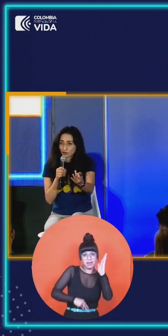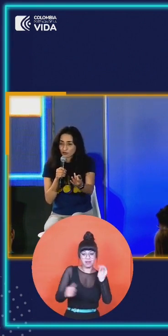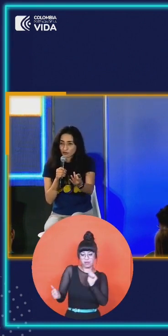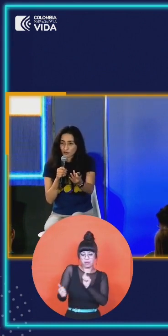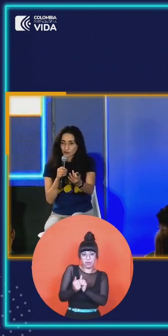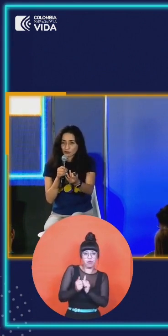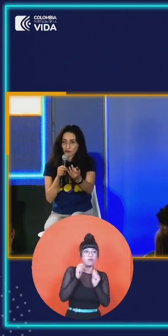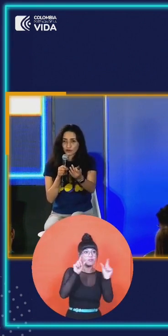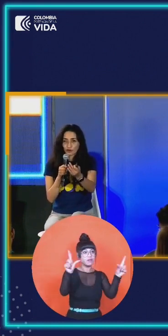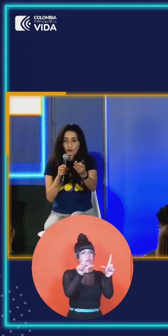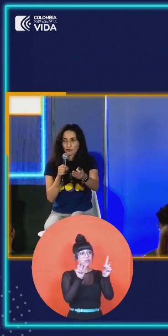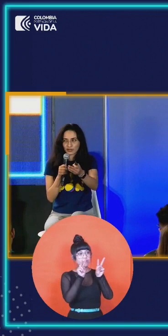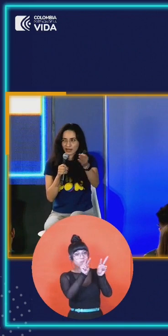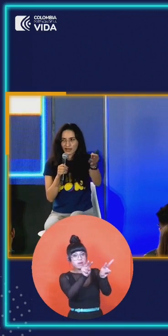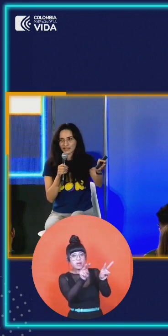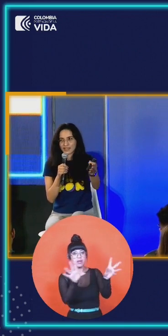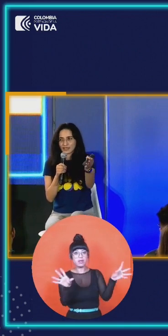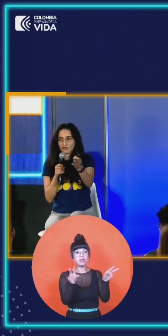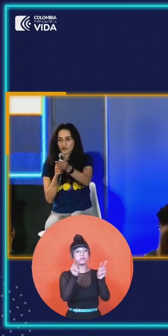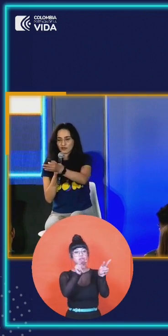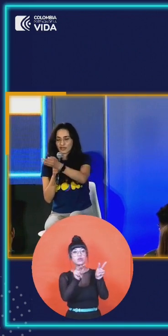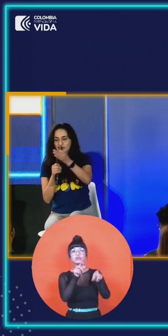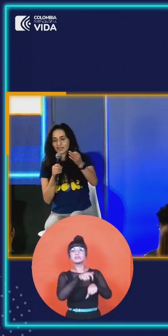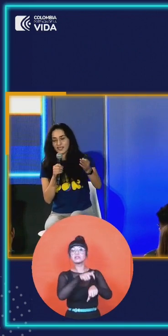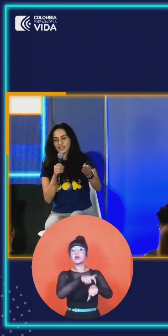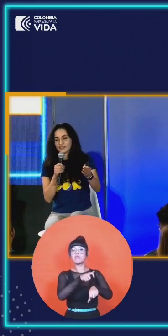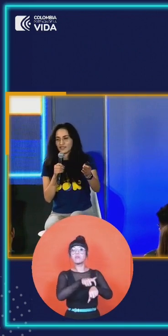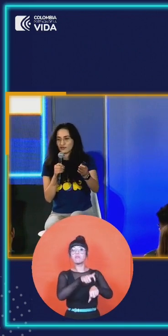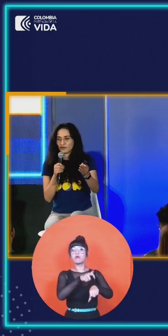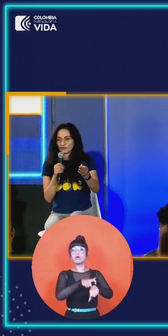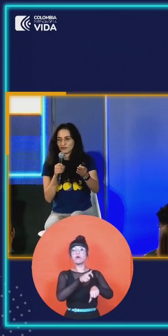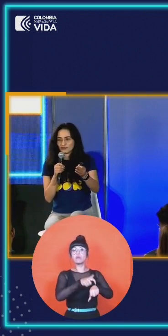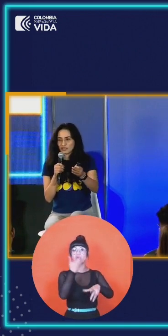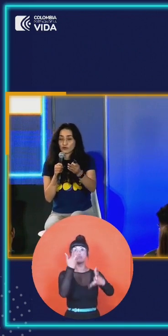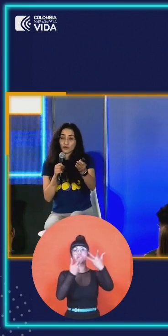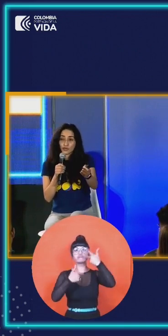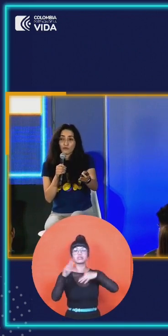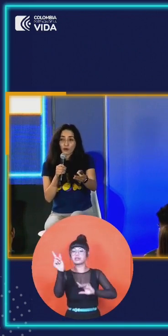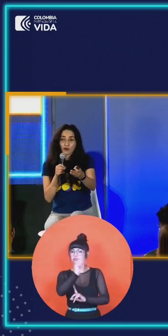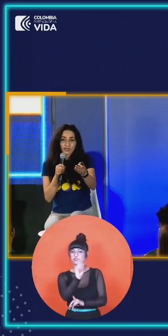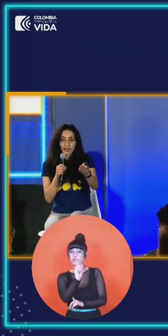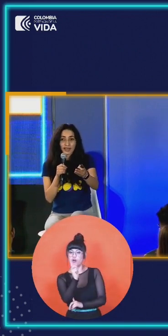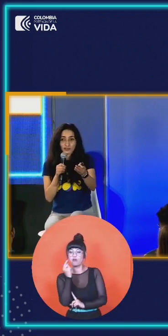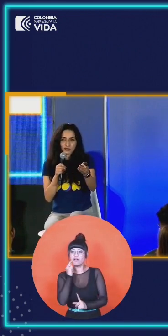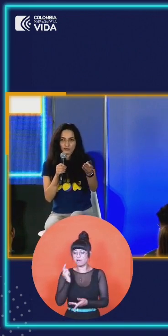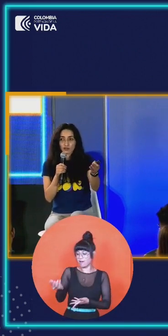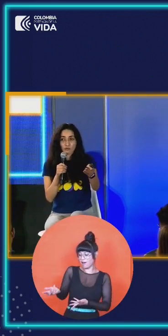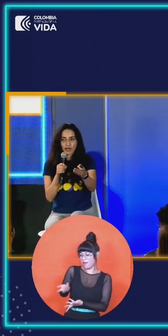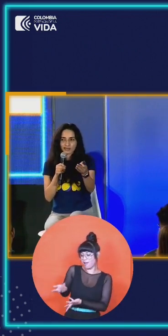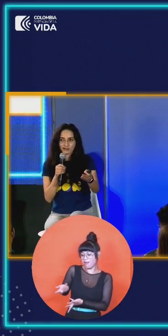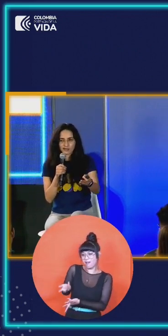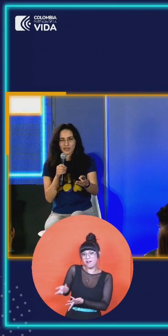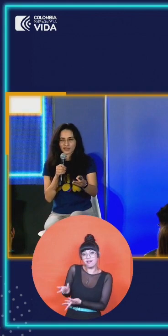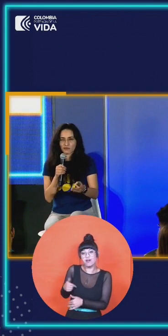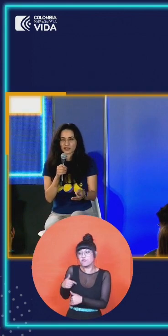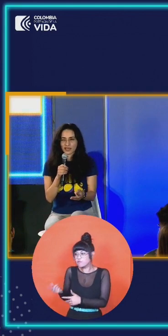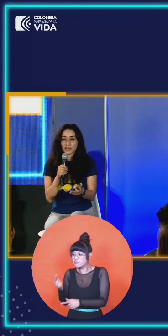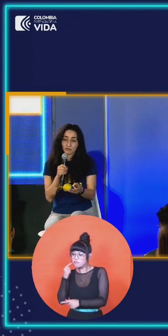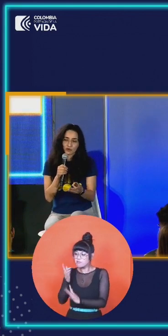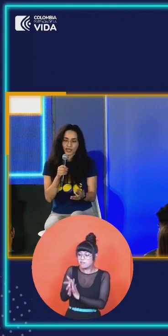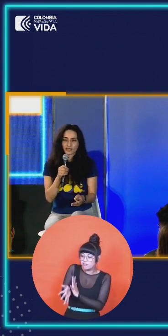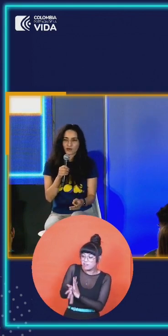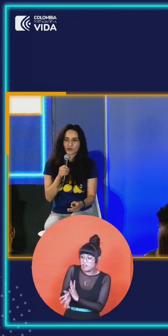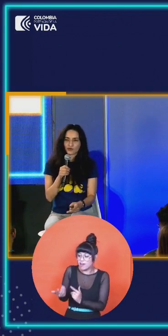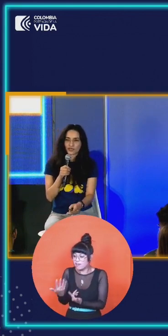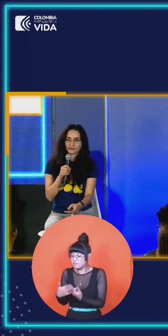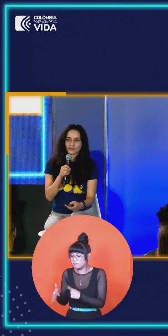televisión juntos, pero no solo como tragarse el tiempo en horas, sino discutir un poco acerca de las cosas más complejas y difíciles que pasan ahí,